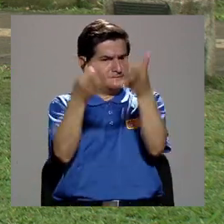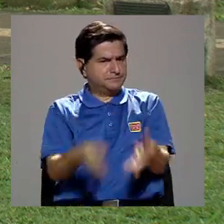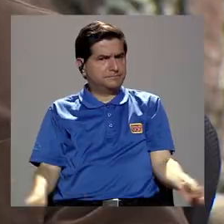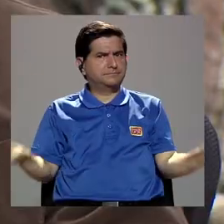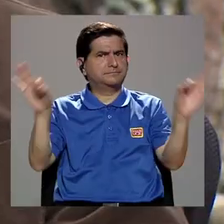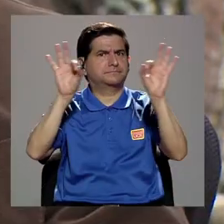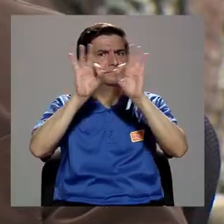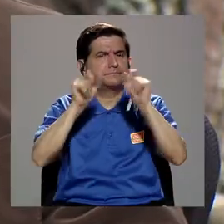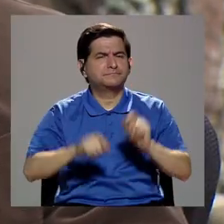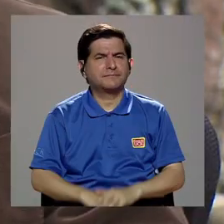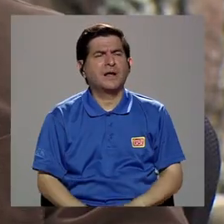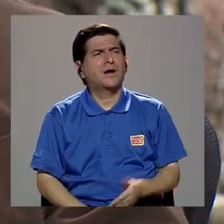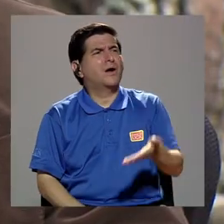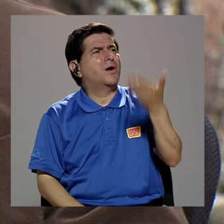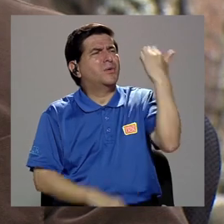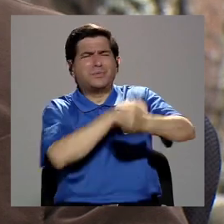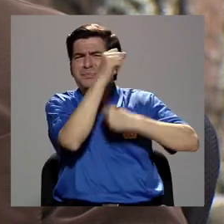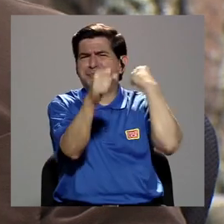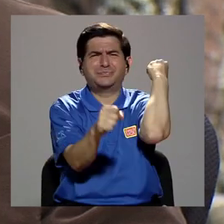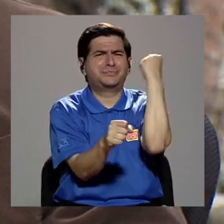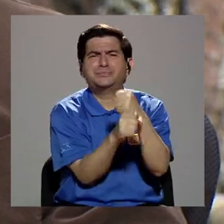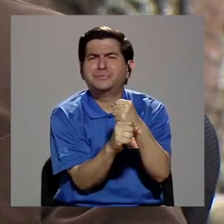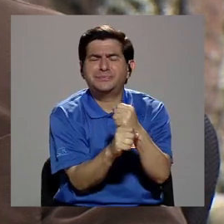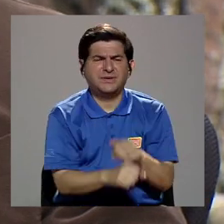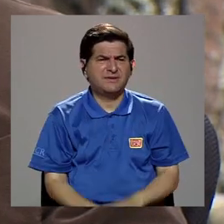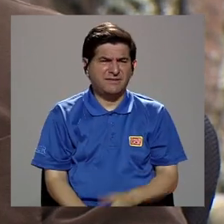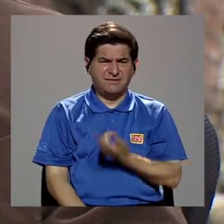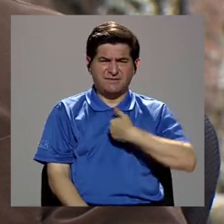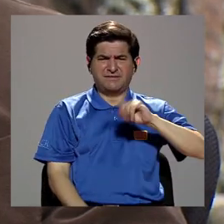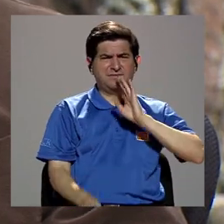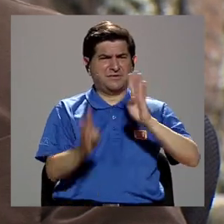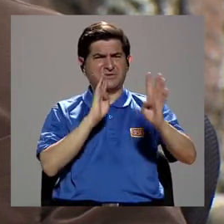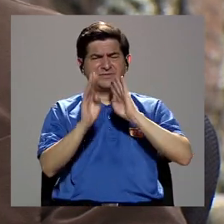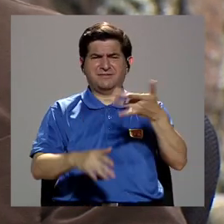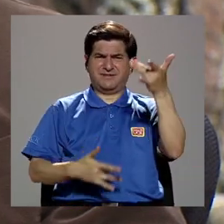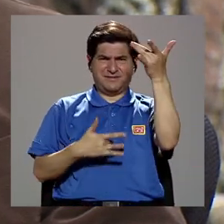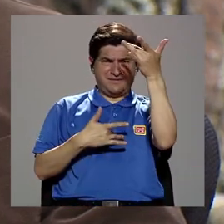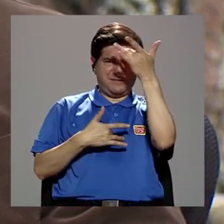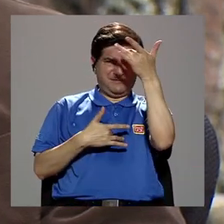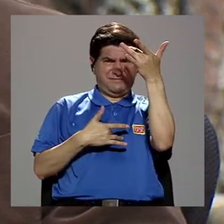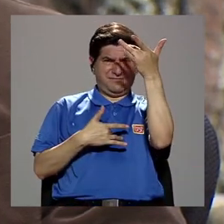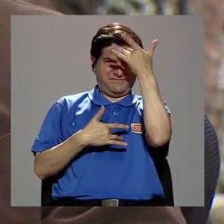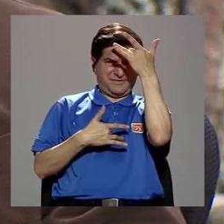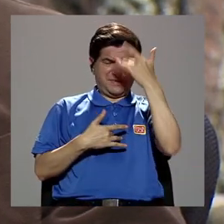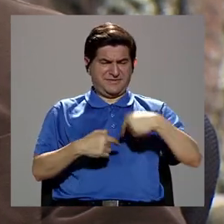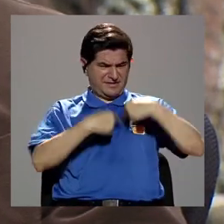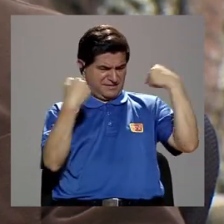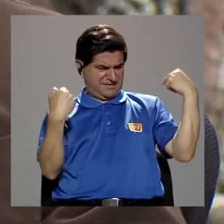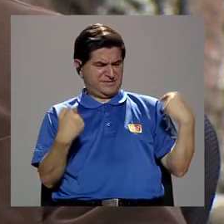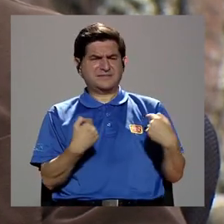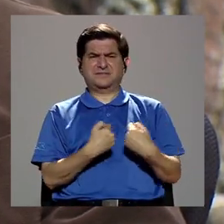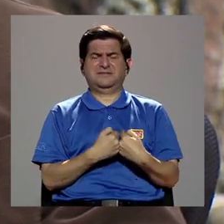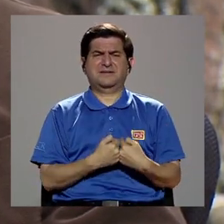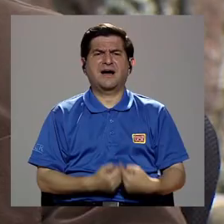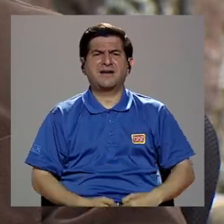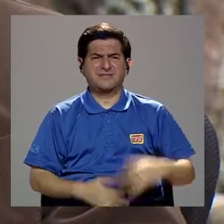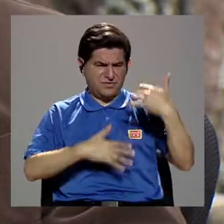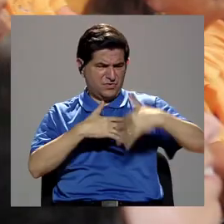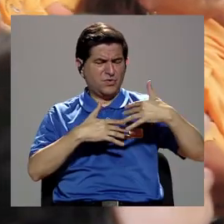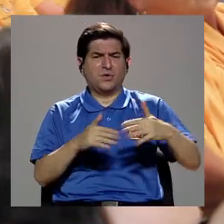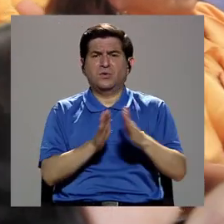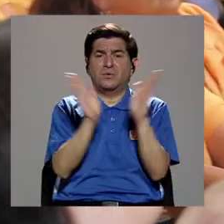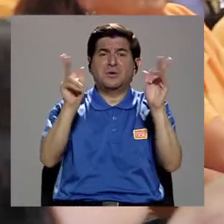muy importante porque hace muchos años hablábamos de que las enfermedades cardiovasculares en